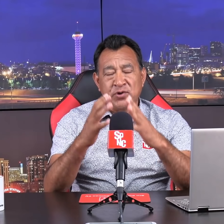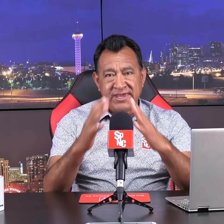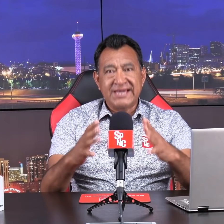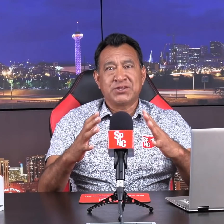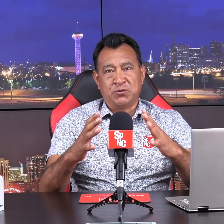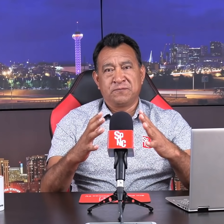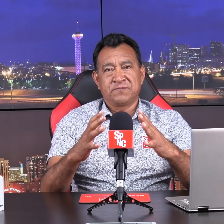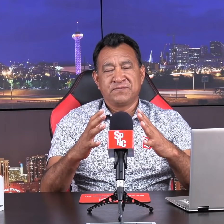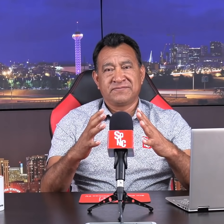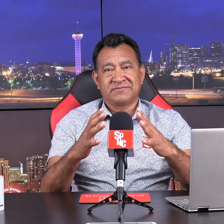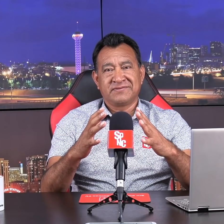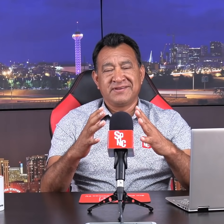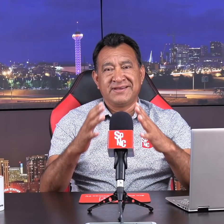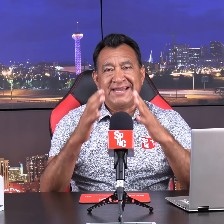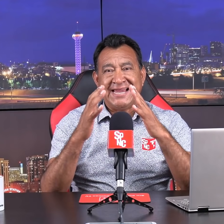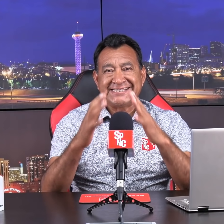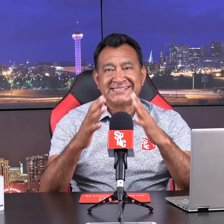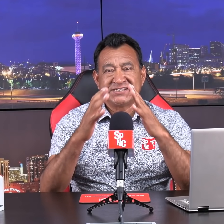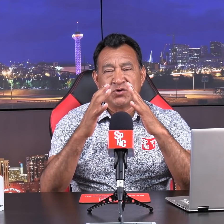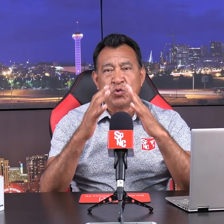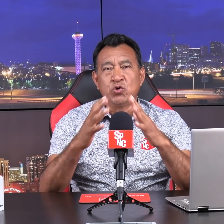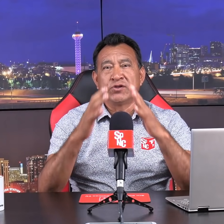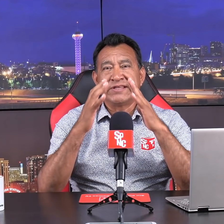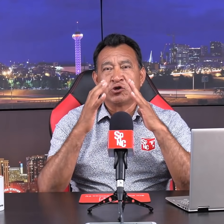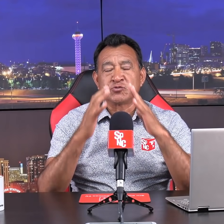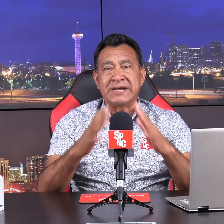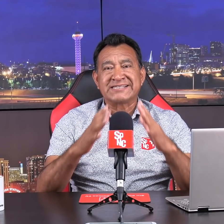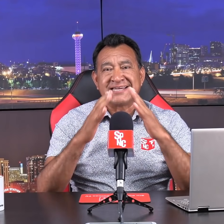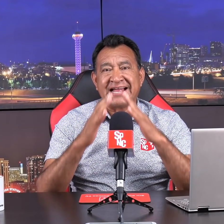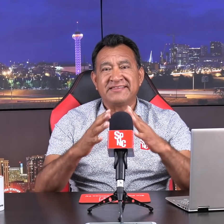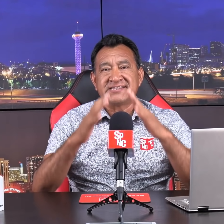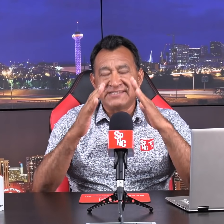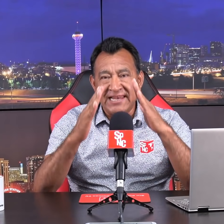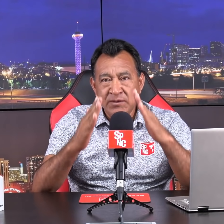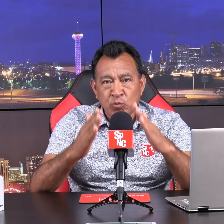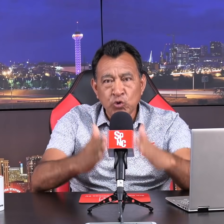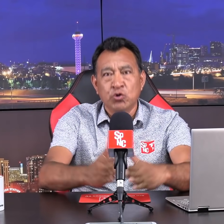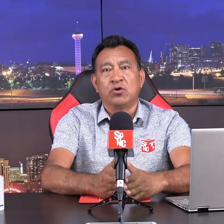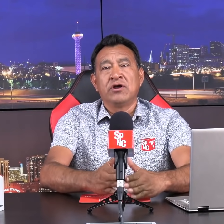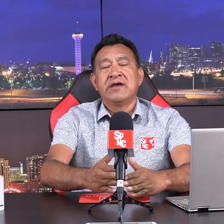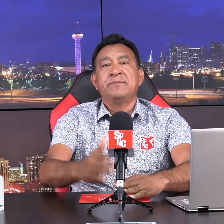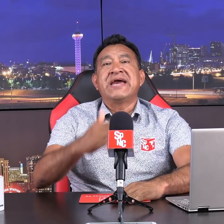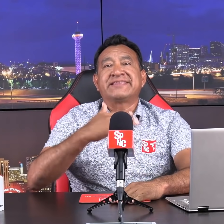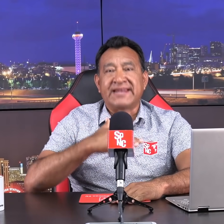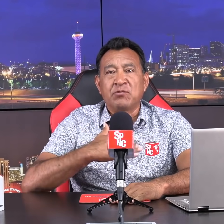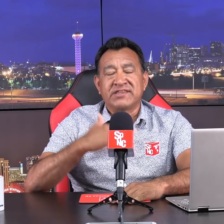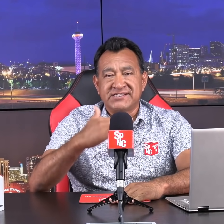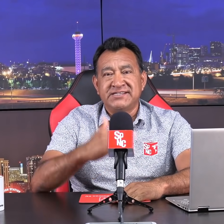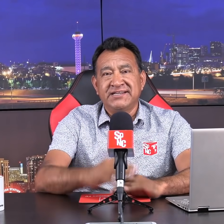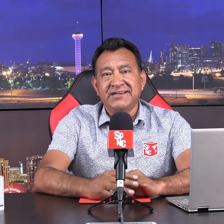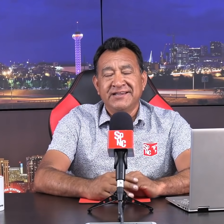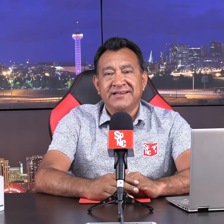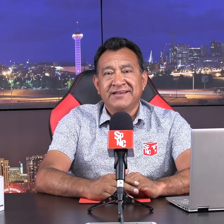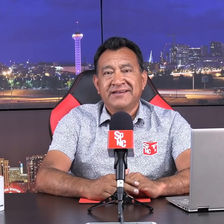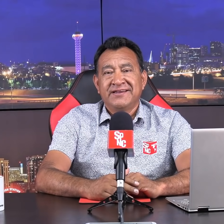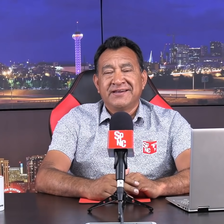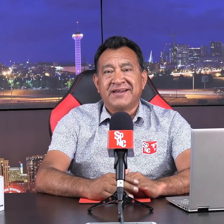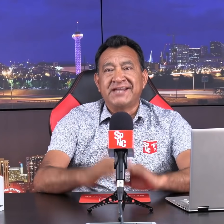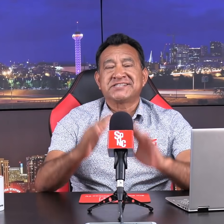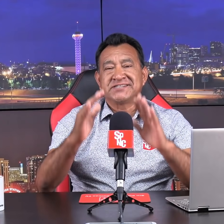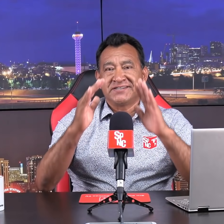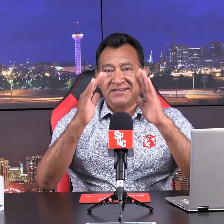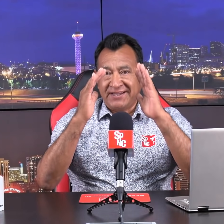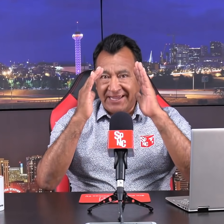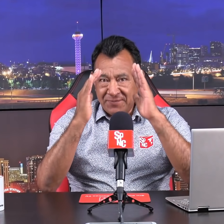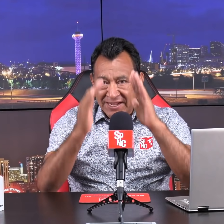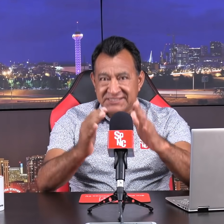Este proyecto es uno de los más grandes del mundo. Me atrevo a decir que